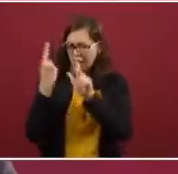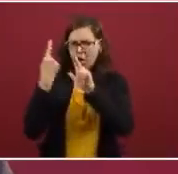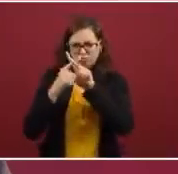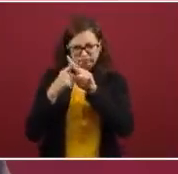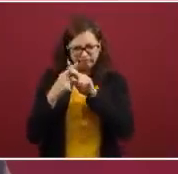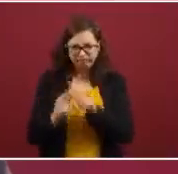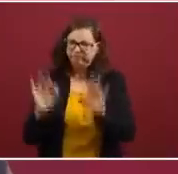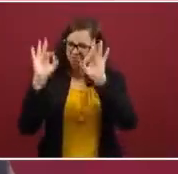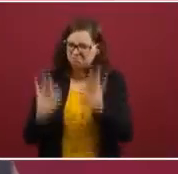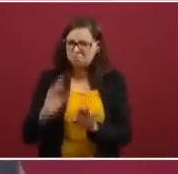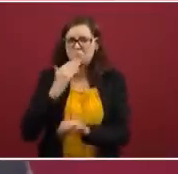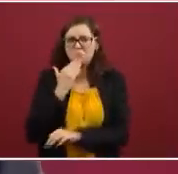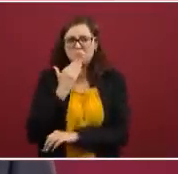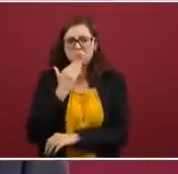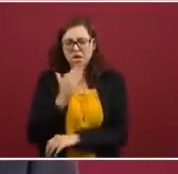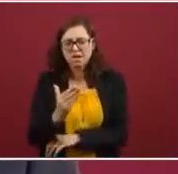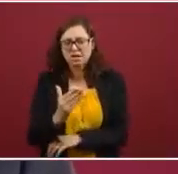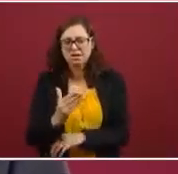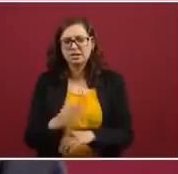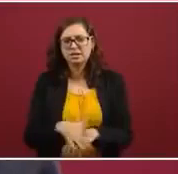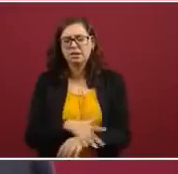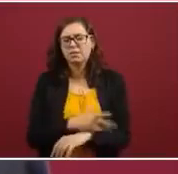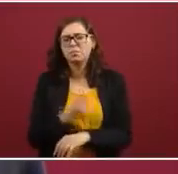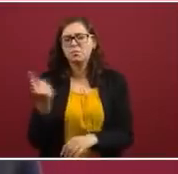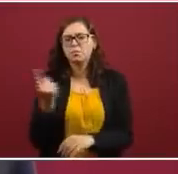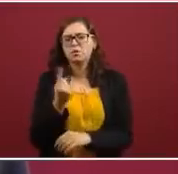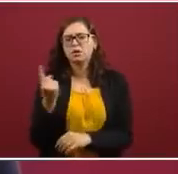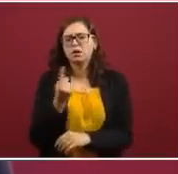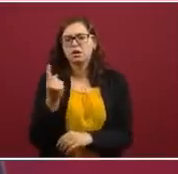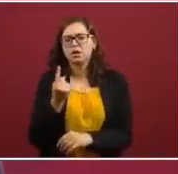porque son dos